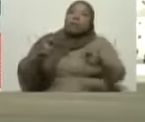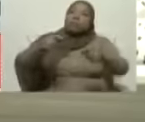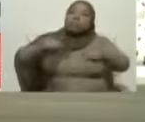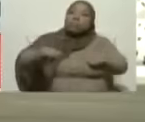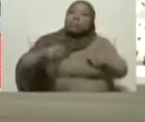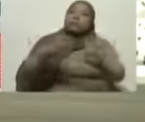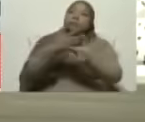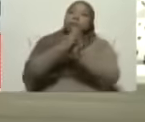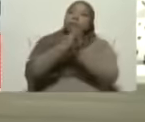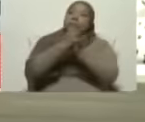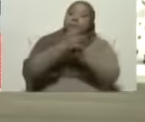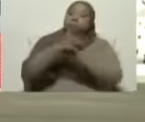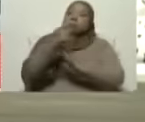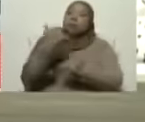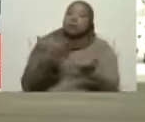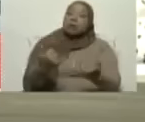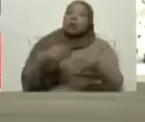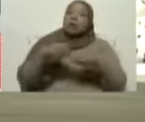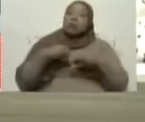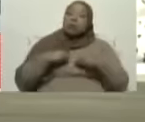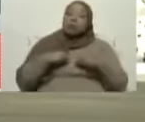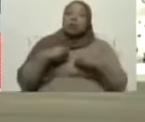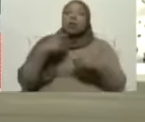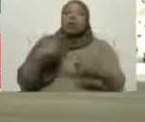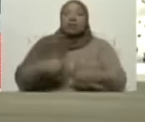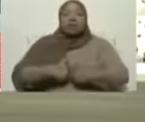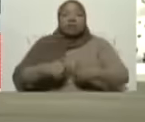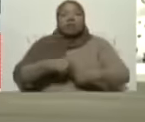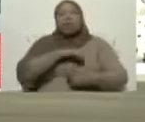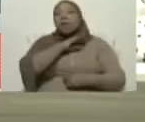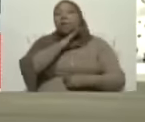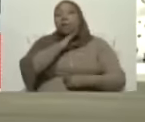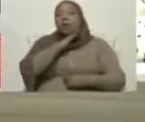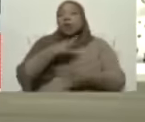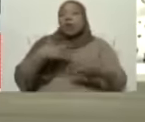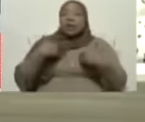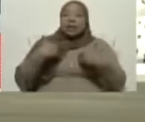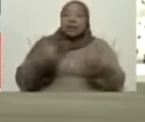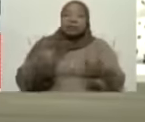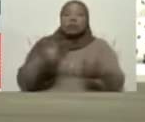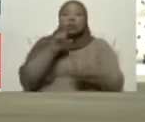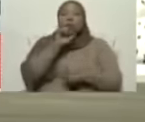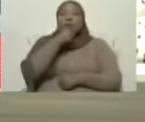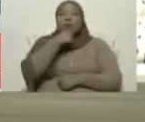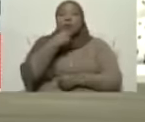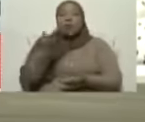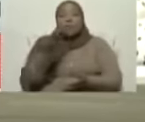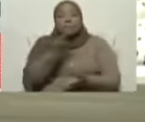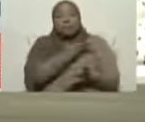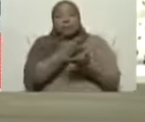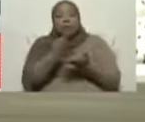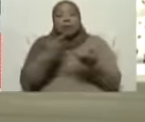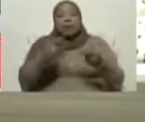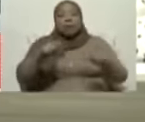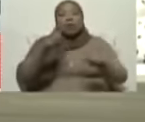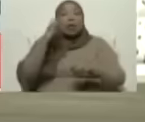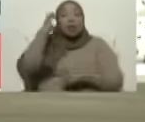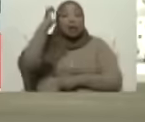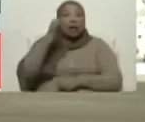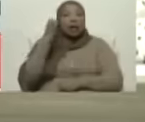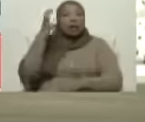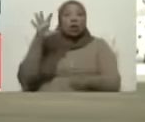Venezuela, afectando la salud de niños y ancianos producto de las sanciones de la Unión